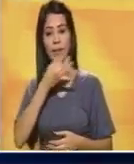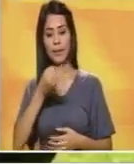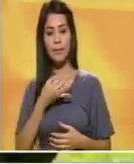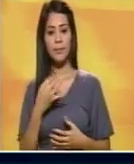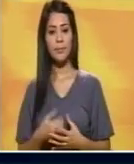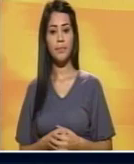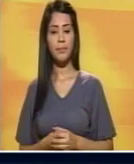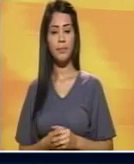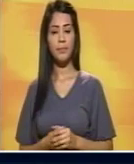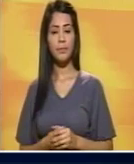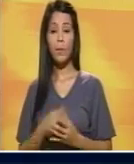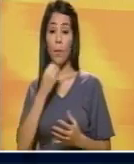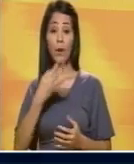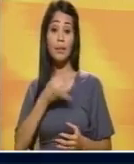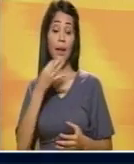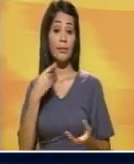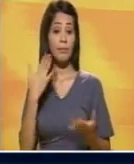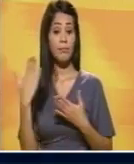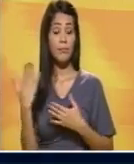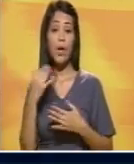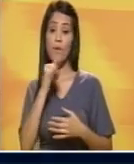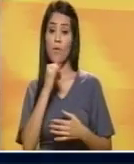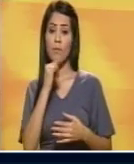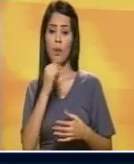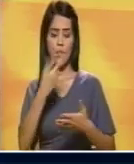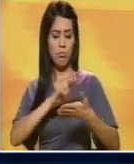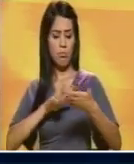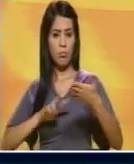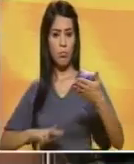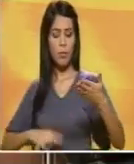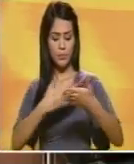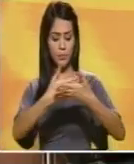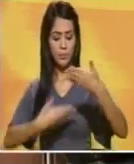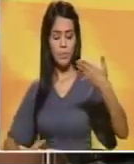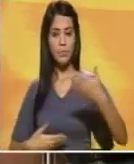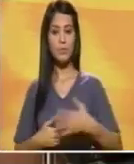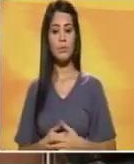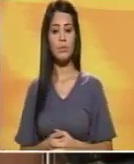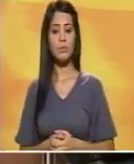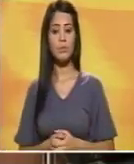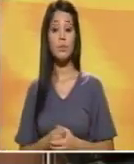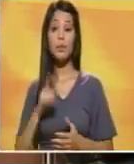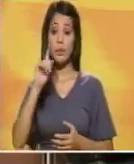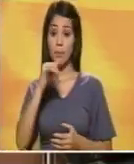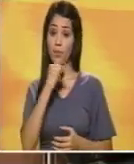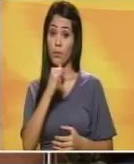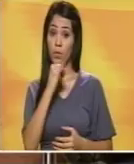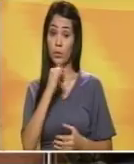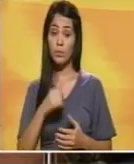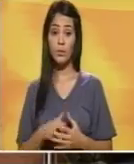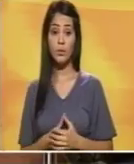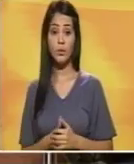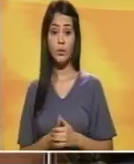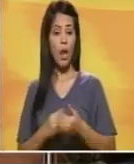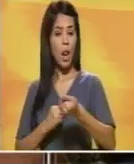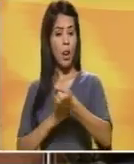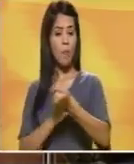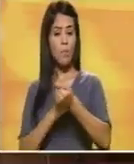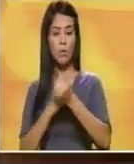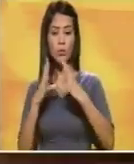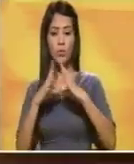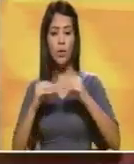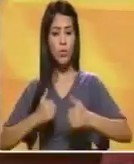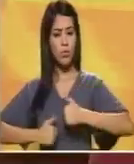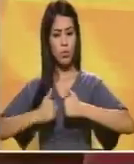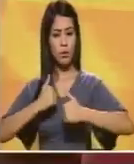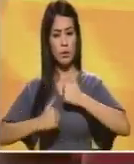Blanco hizo el anuncio mediante la lectura de un documento en el cual también anuncian el apoyo a todos los